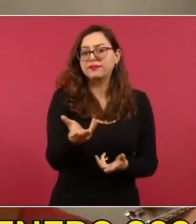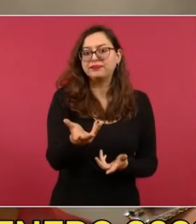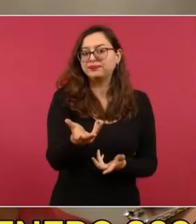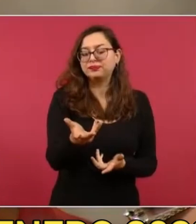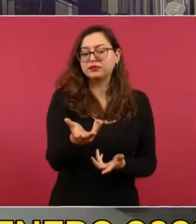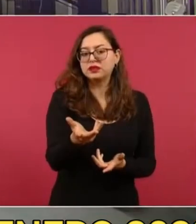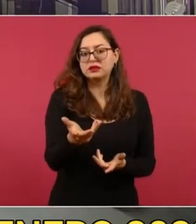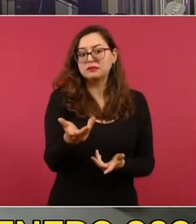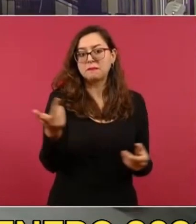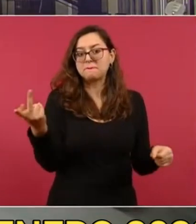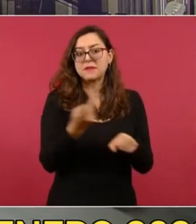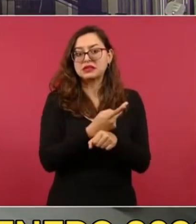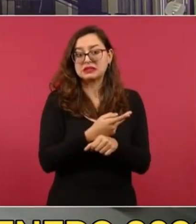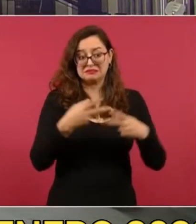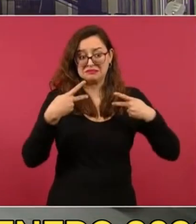entes,